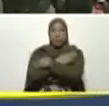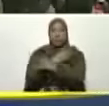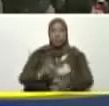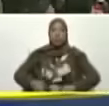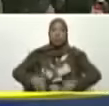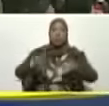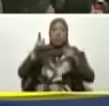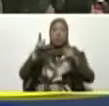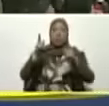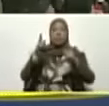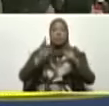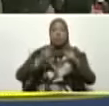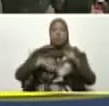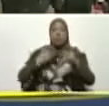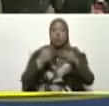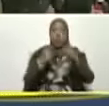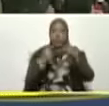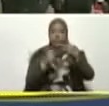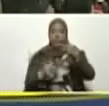ascenso.